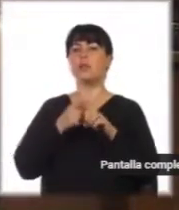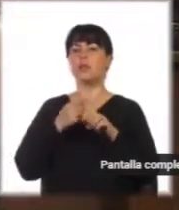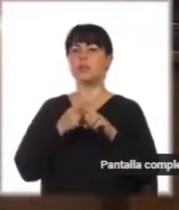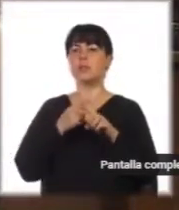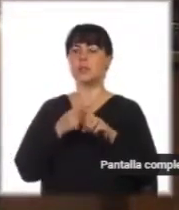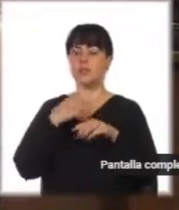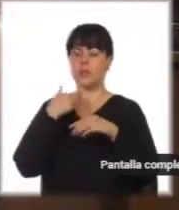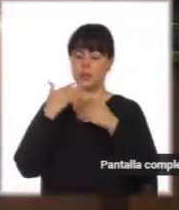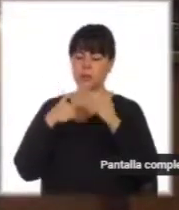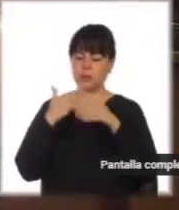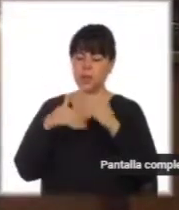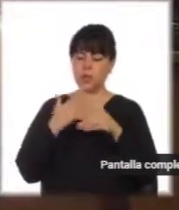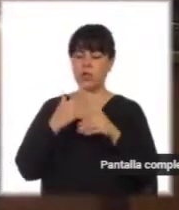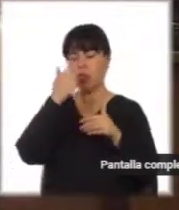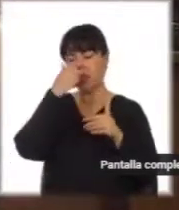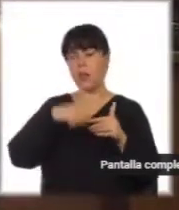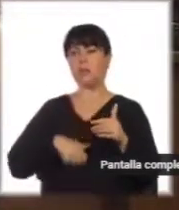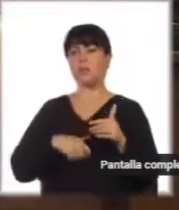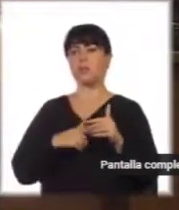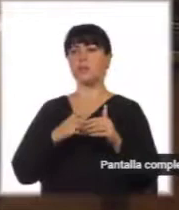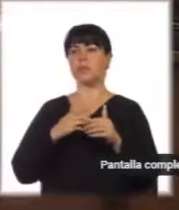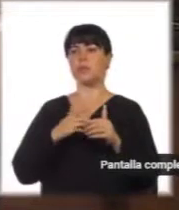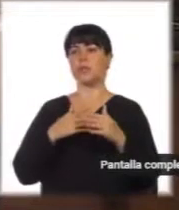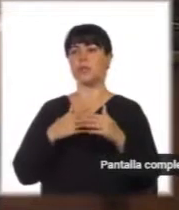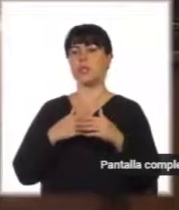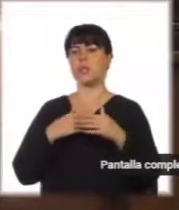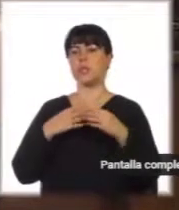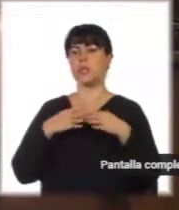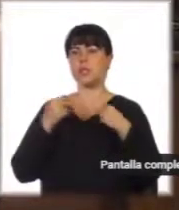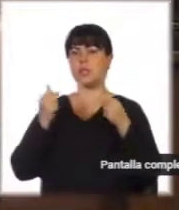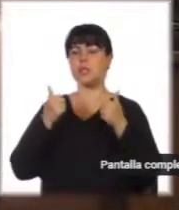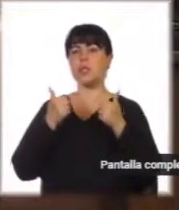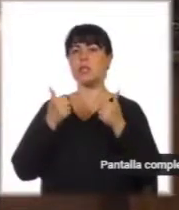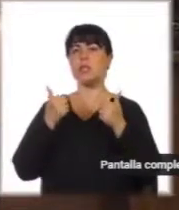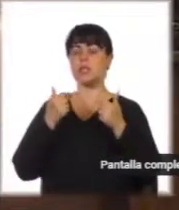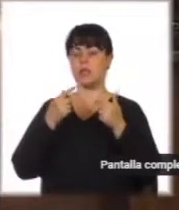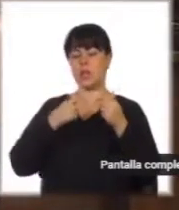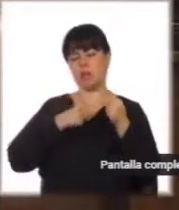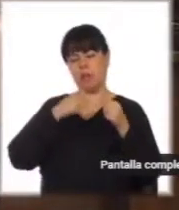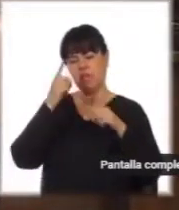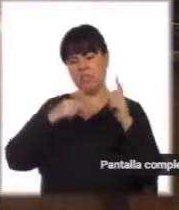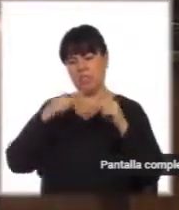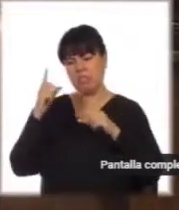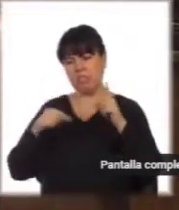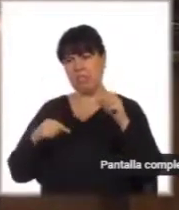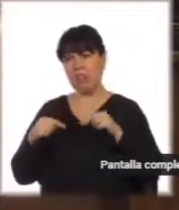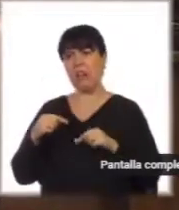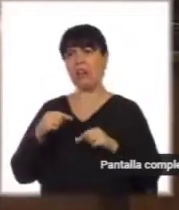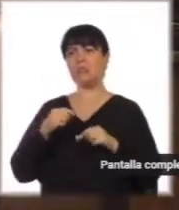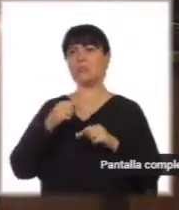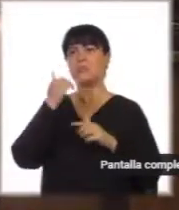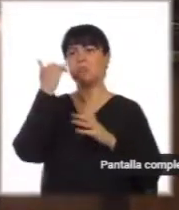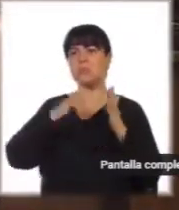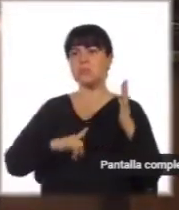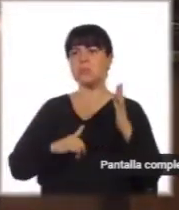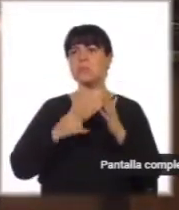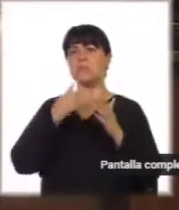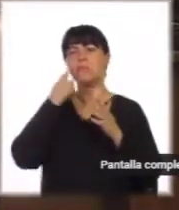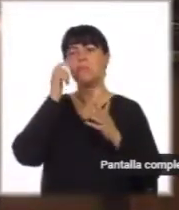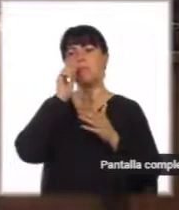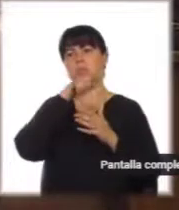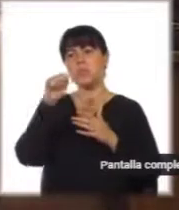y desarrollo del ser. Ya bastante se ha hablado de estadísticas que ponen sobre la mesa esta